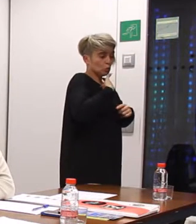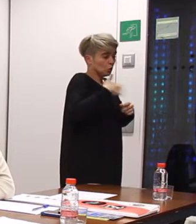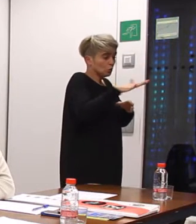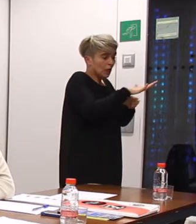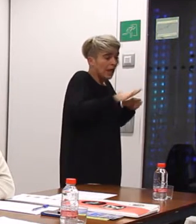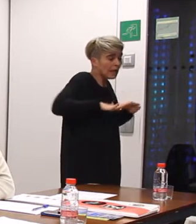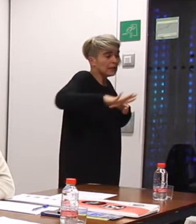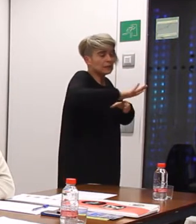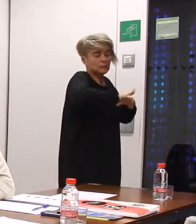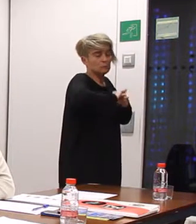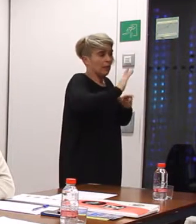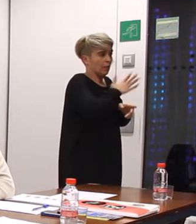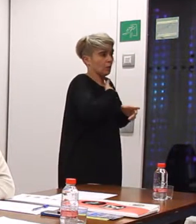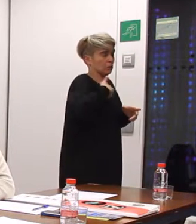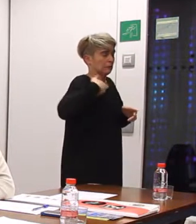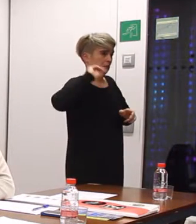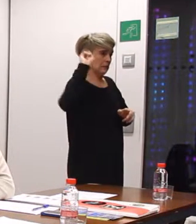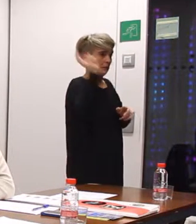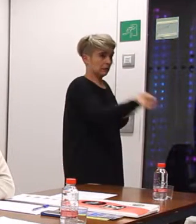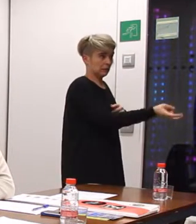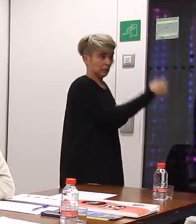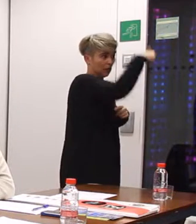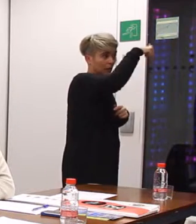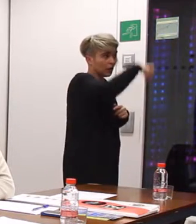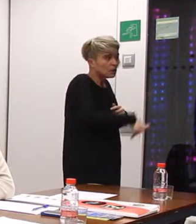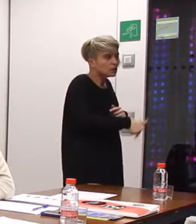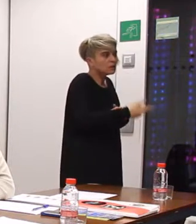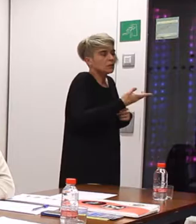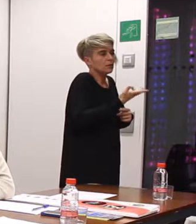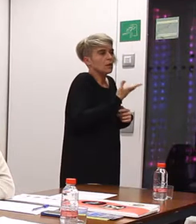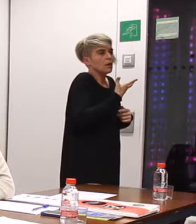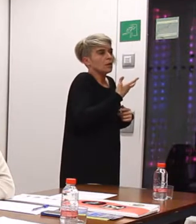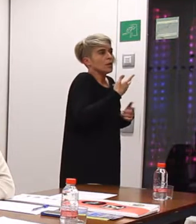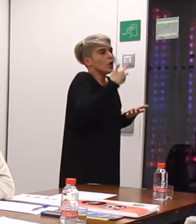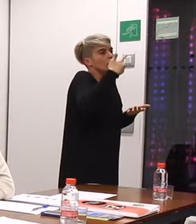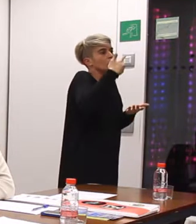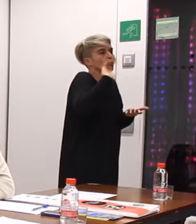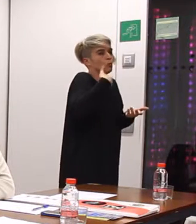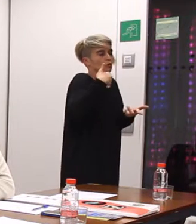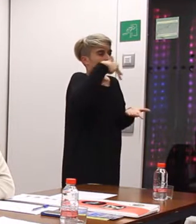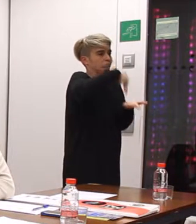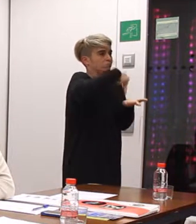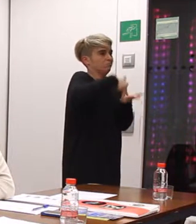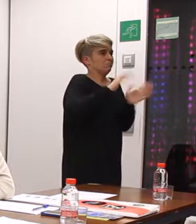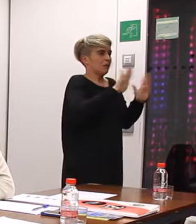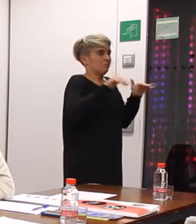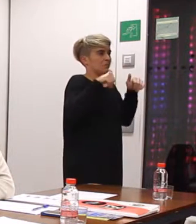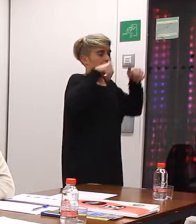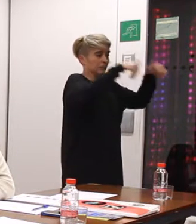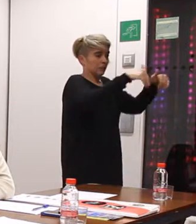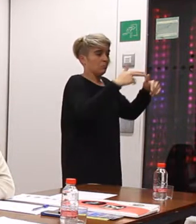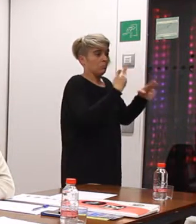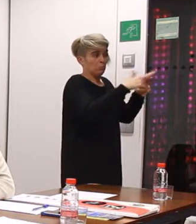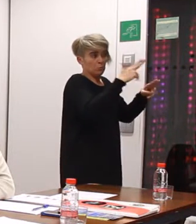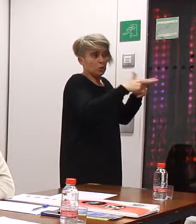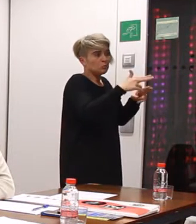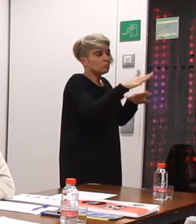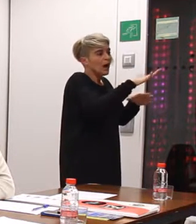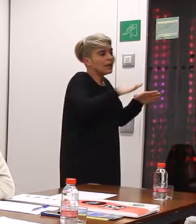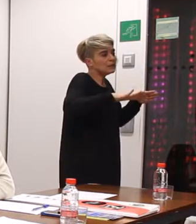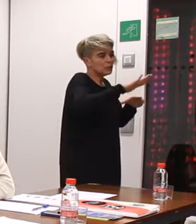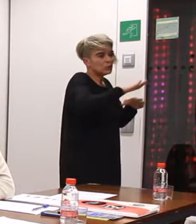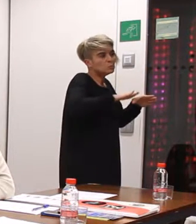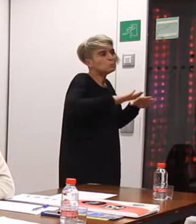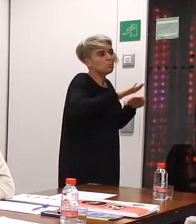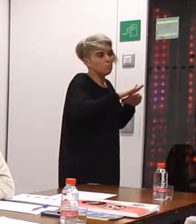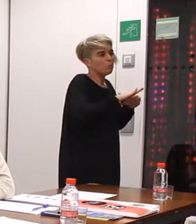especialmente este en el que tenemos representantes políticos, pues es un espacio de mucho interés,